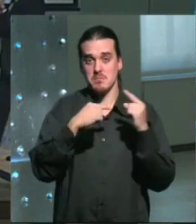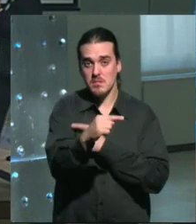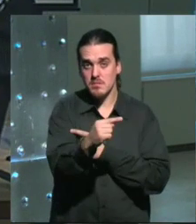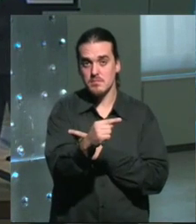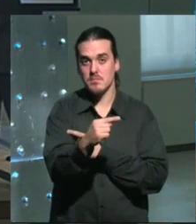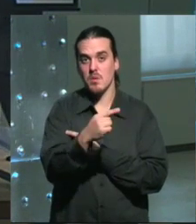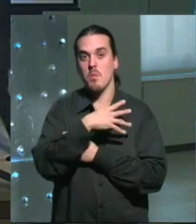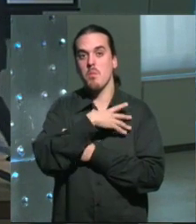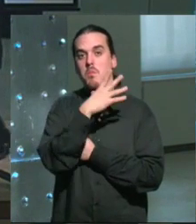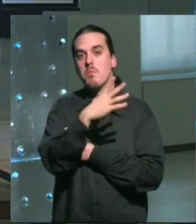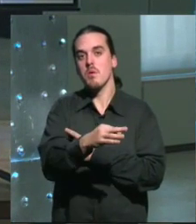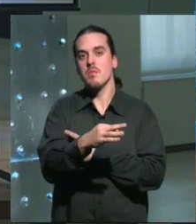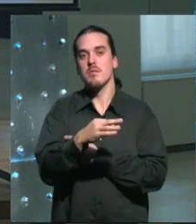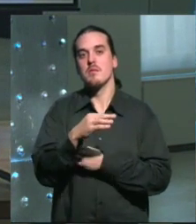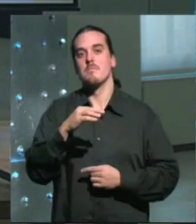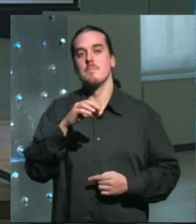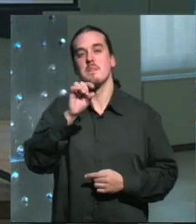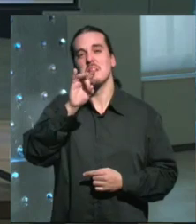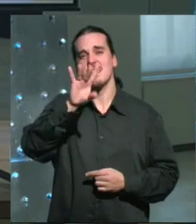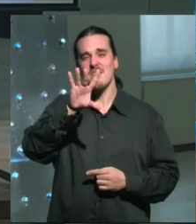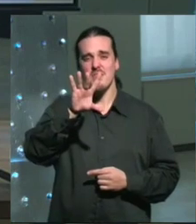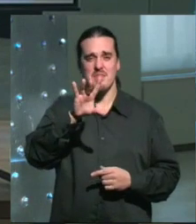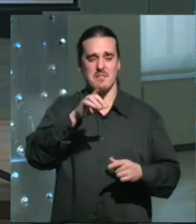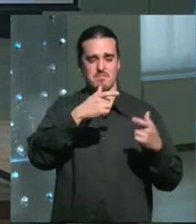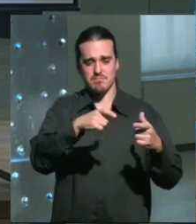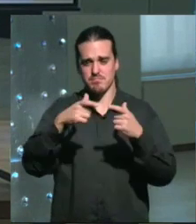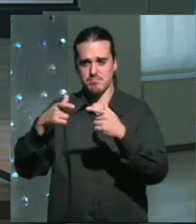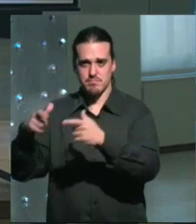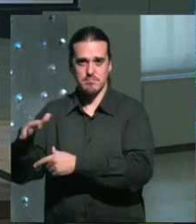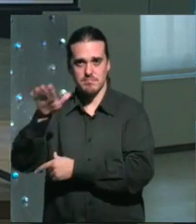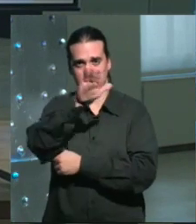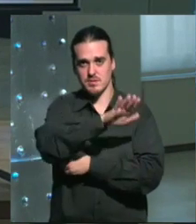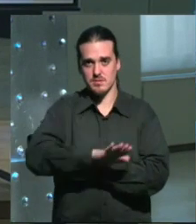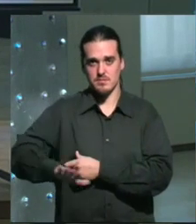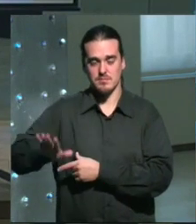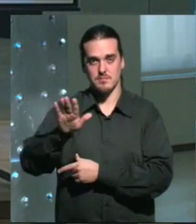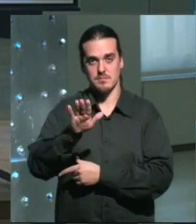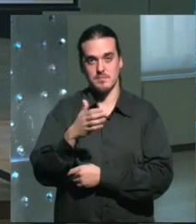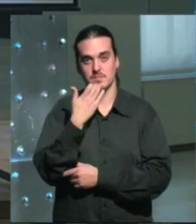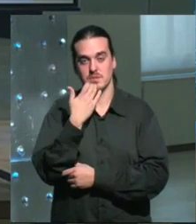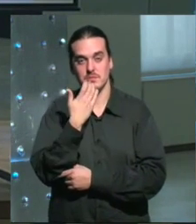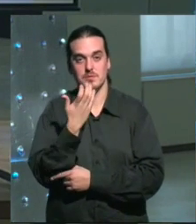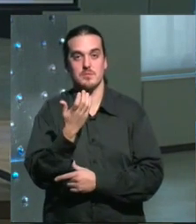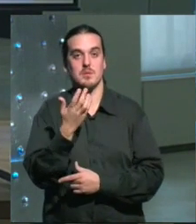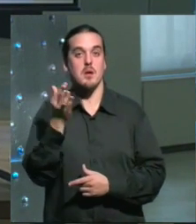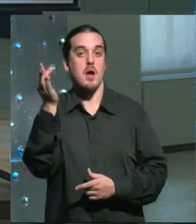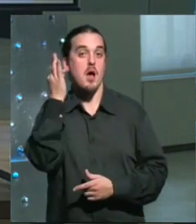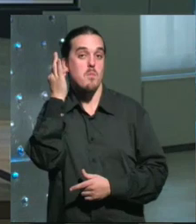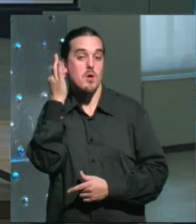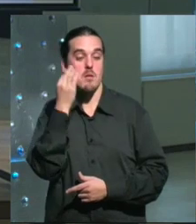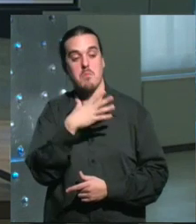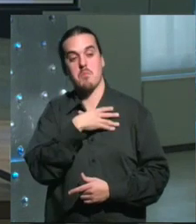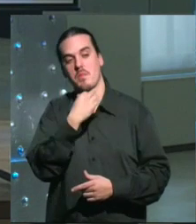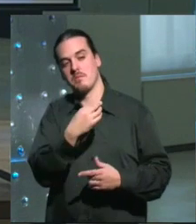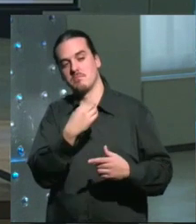a 15 segmentos demográficos distintos de 10 formas distintas. A la mujer se lo comentábamos de una manera, pero si era una mujer y era